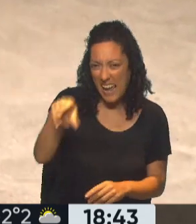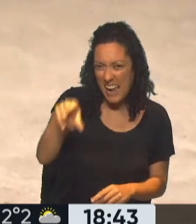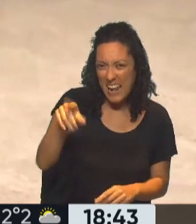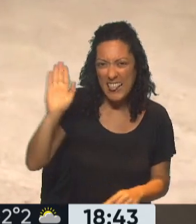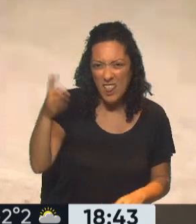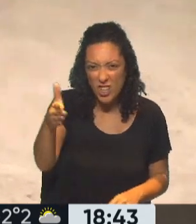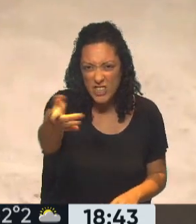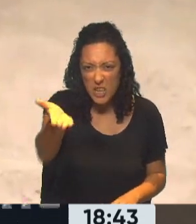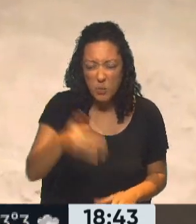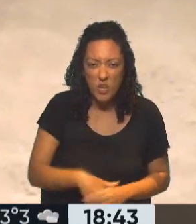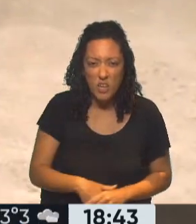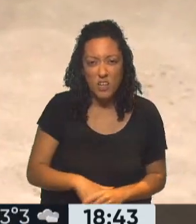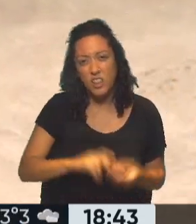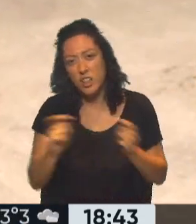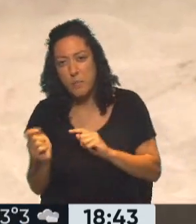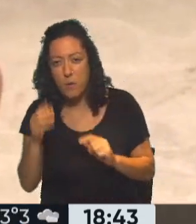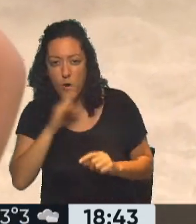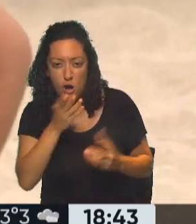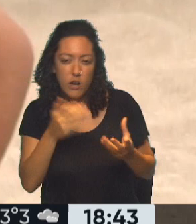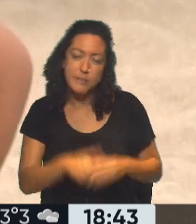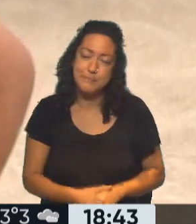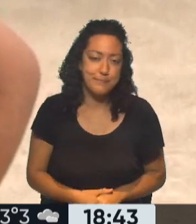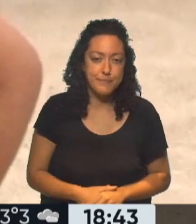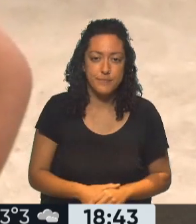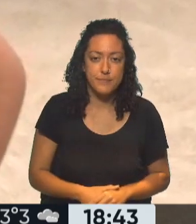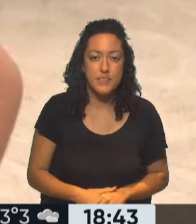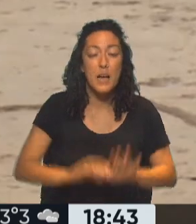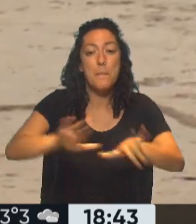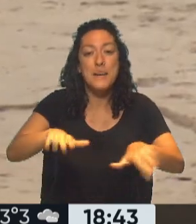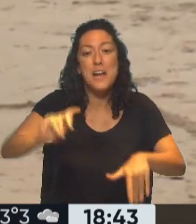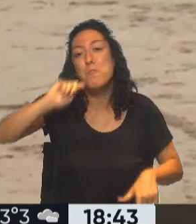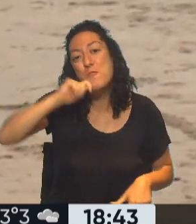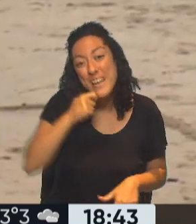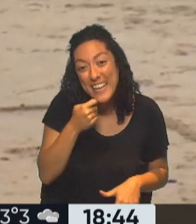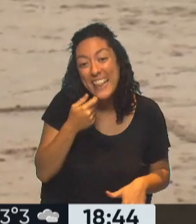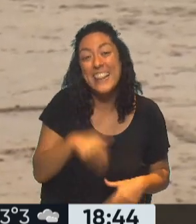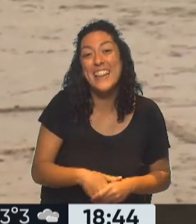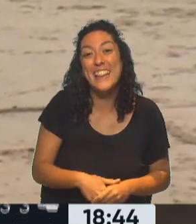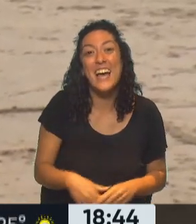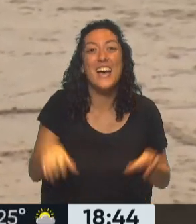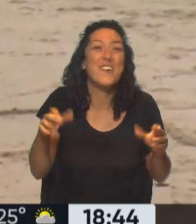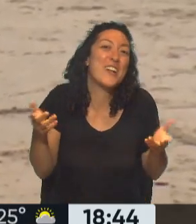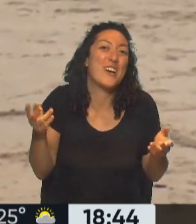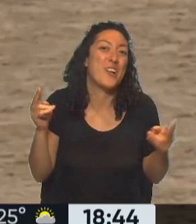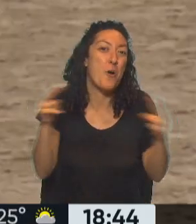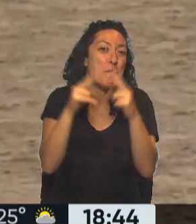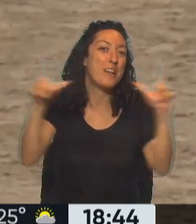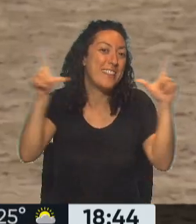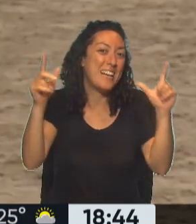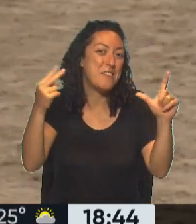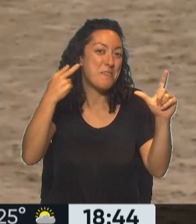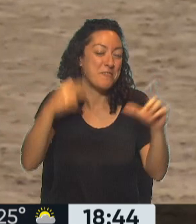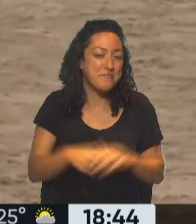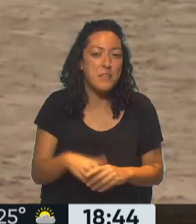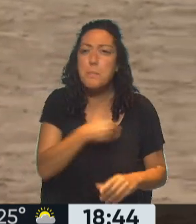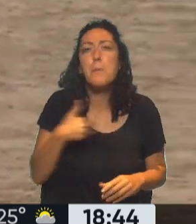hecho por Boca. Bueno, Bueno, gracias, chicos. es muy lindo este balneario y que salga como la tele. ¿Y las